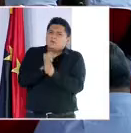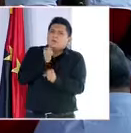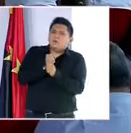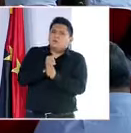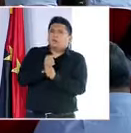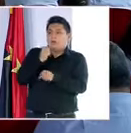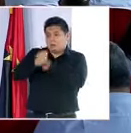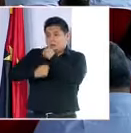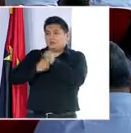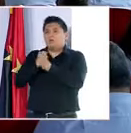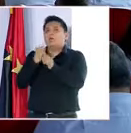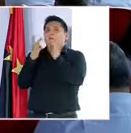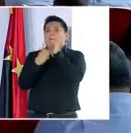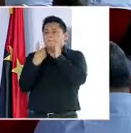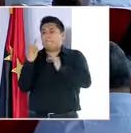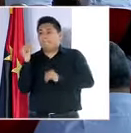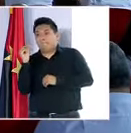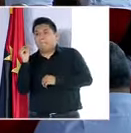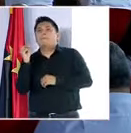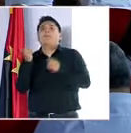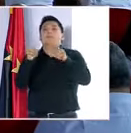periodos 2020 y 2021,